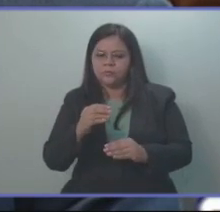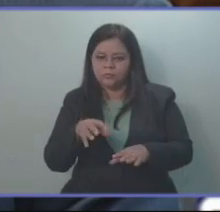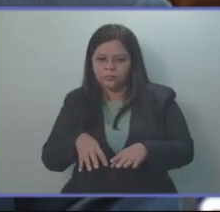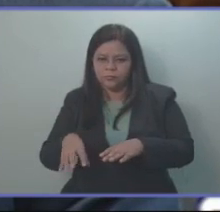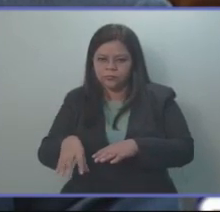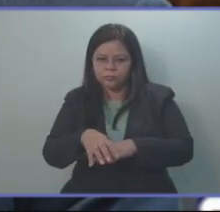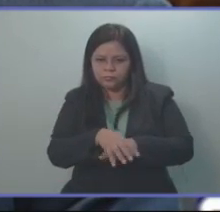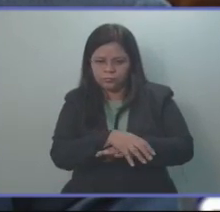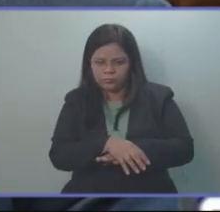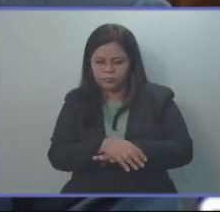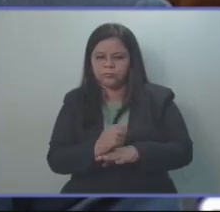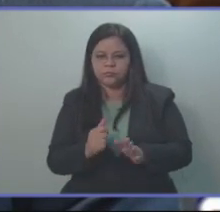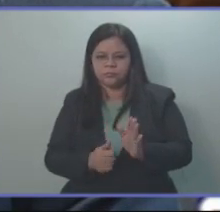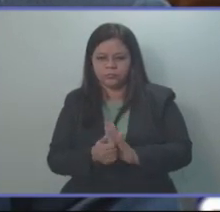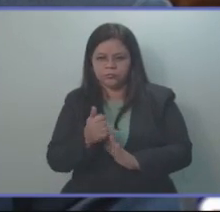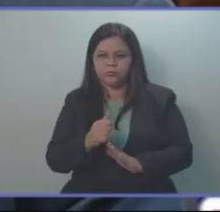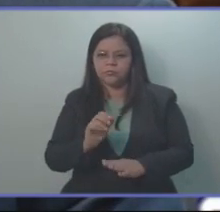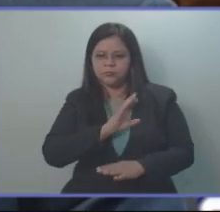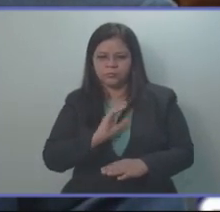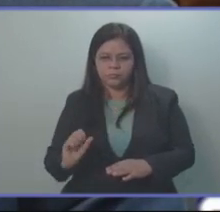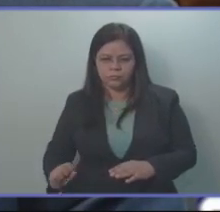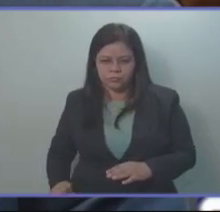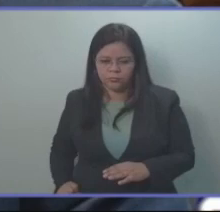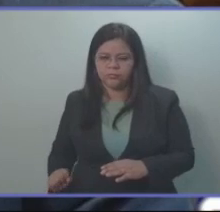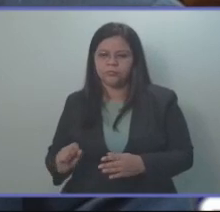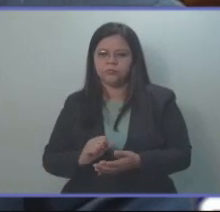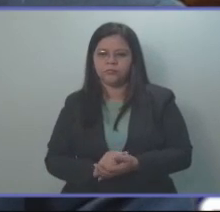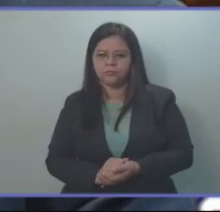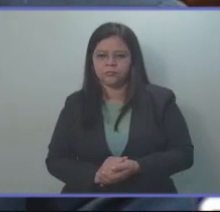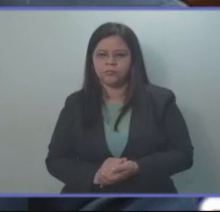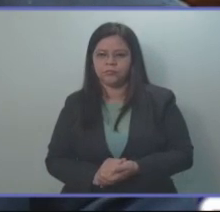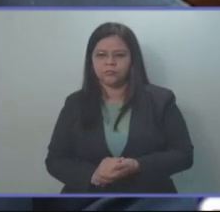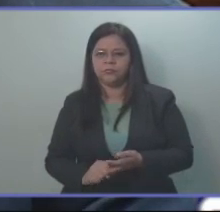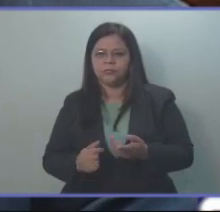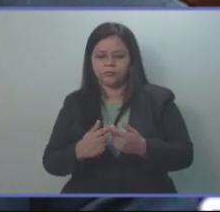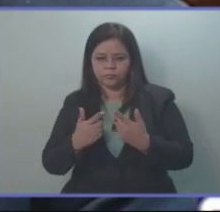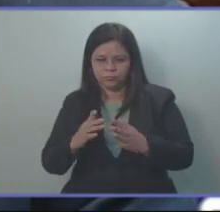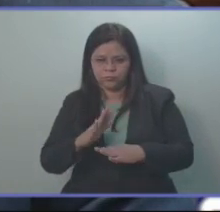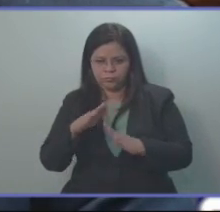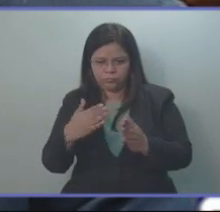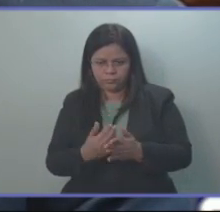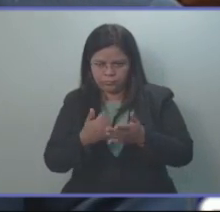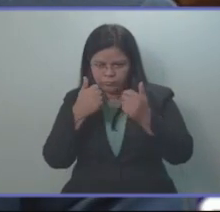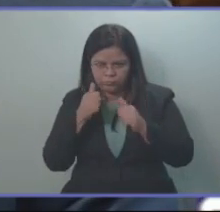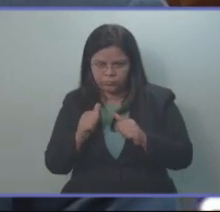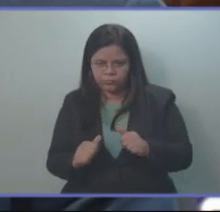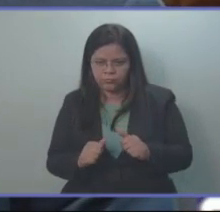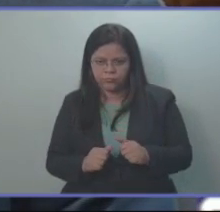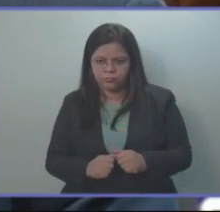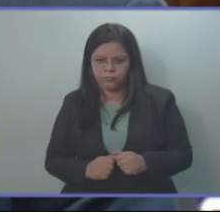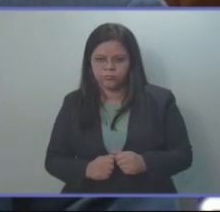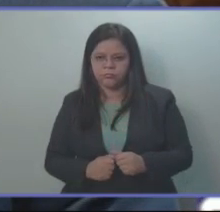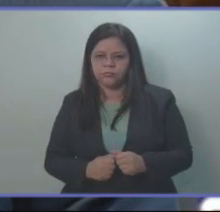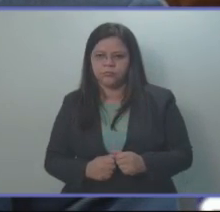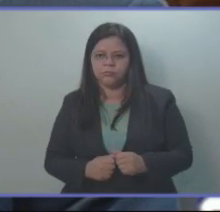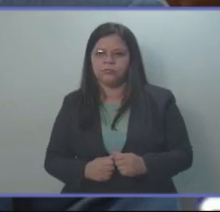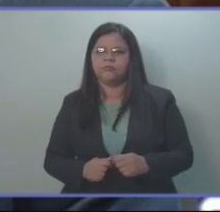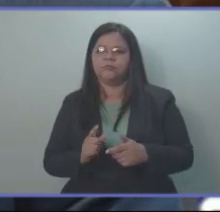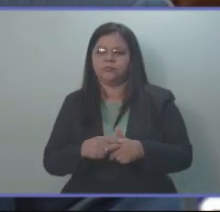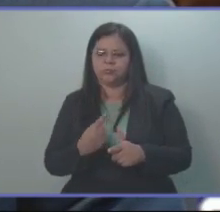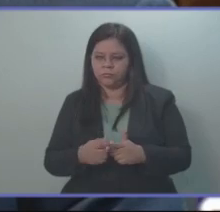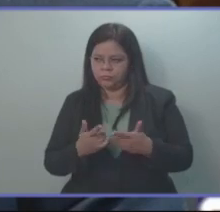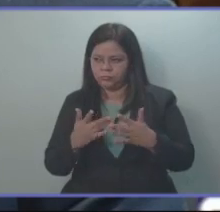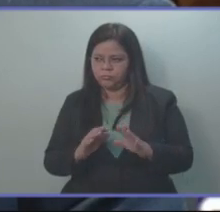que compone a la República de El Salvador mantendrán el estatus registral existente el 31 de diciembre del